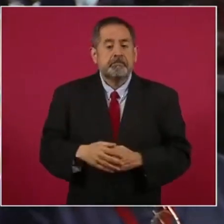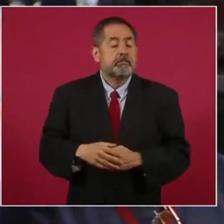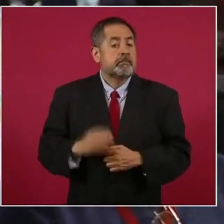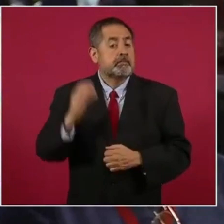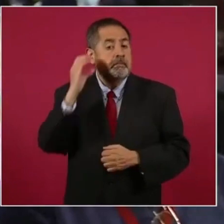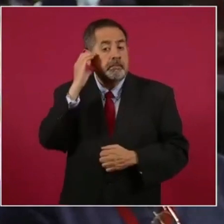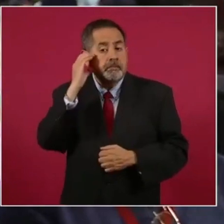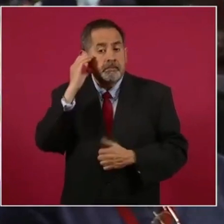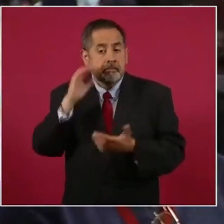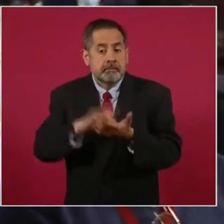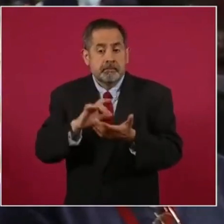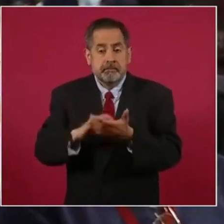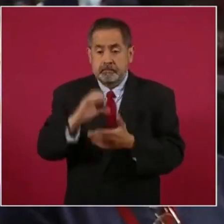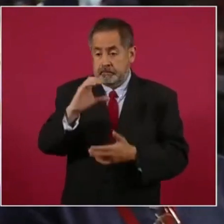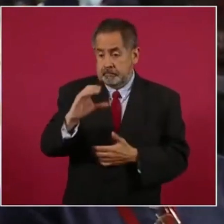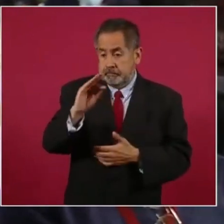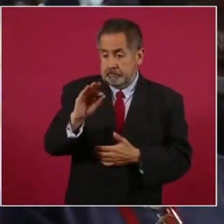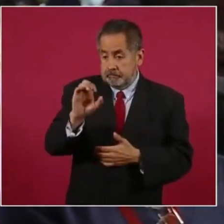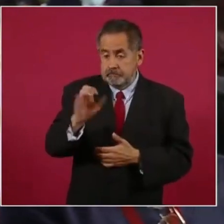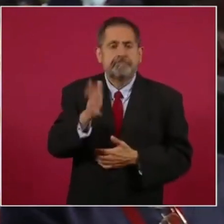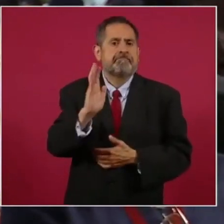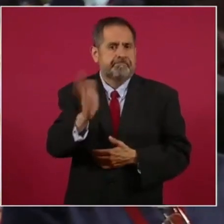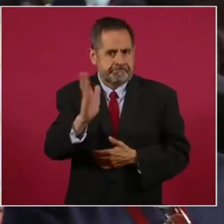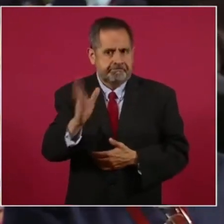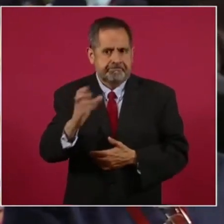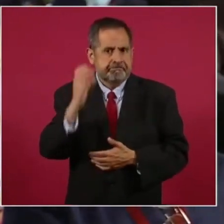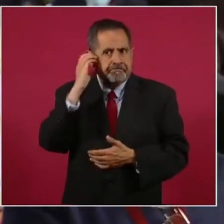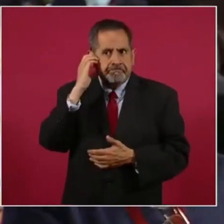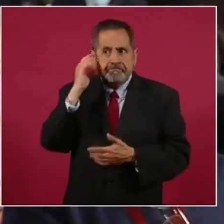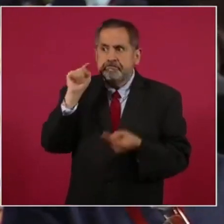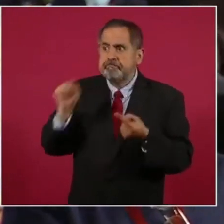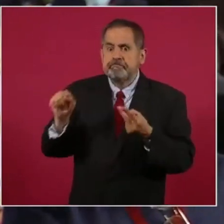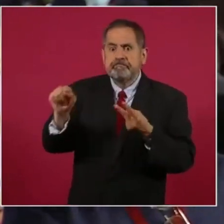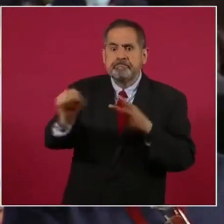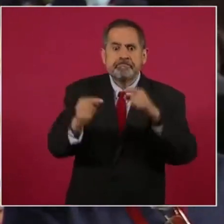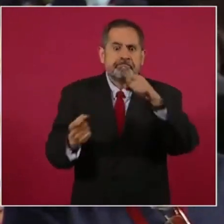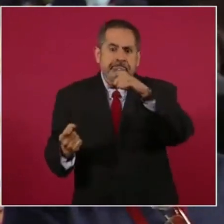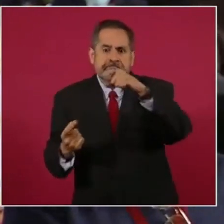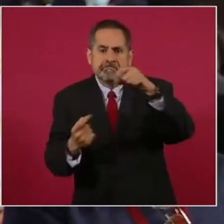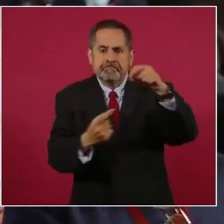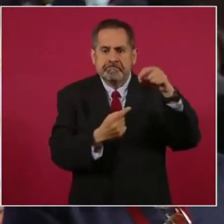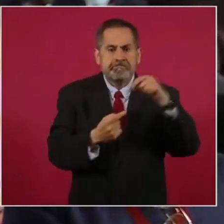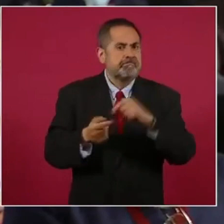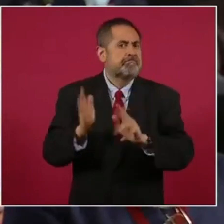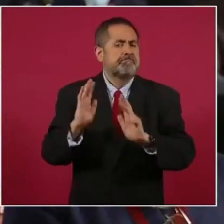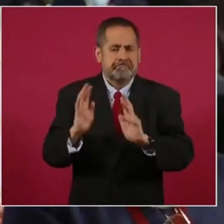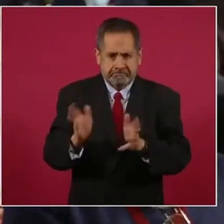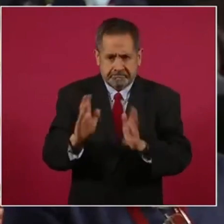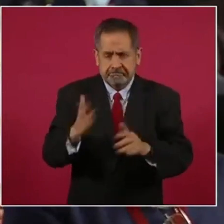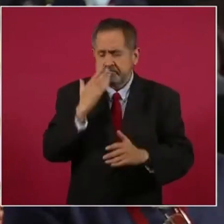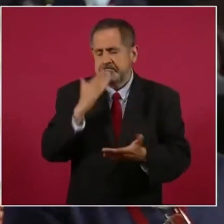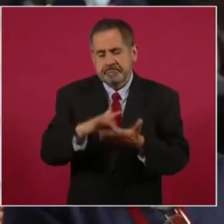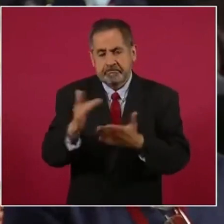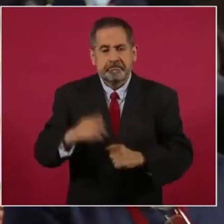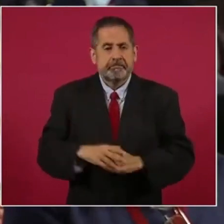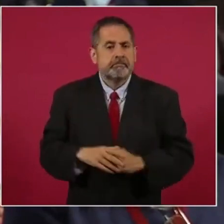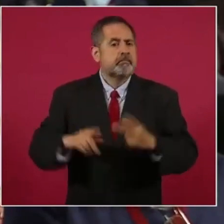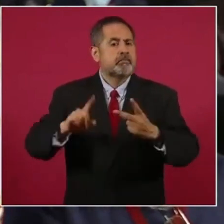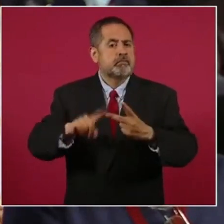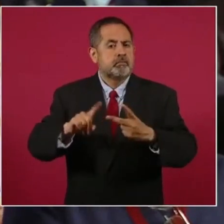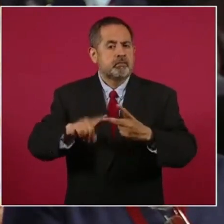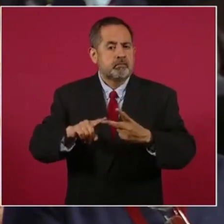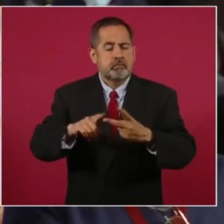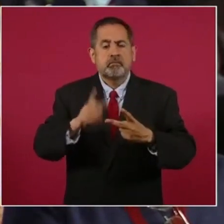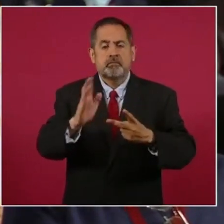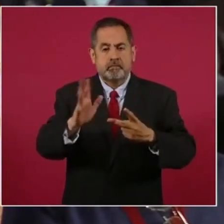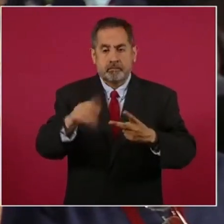celular de CFE ya es una realidad en muchos municipios. Segundo, vieron con mucha atención la situación de que se